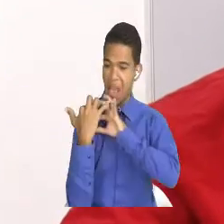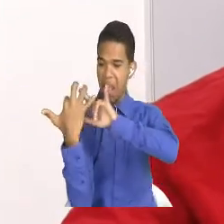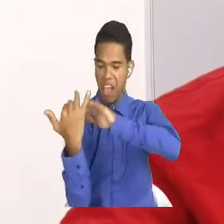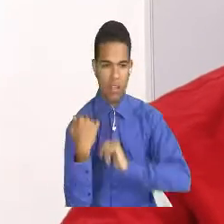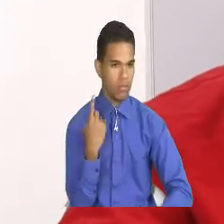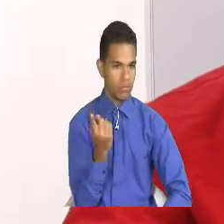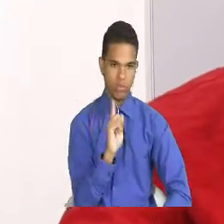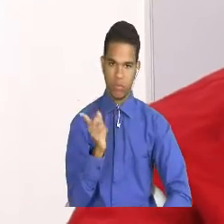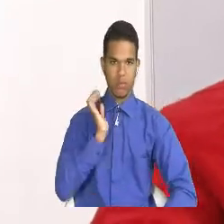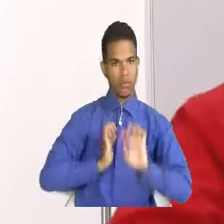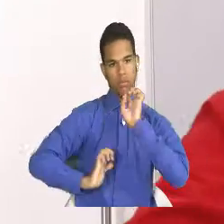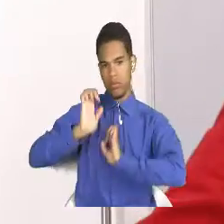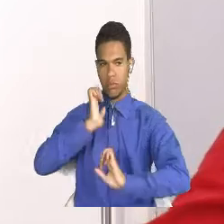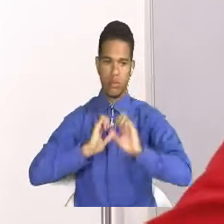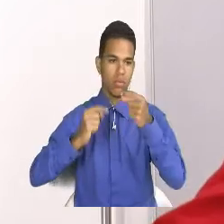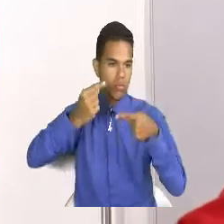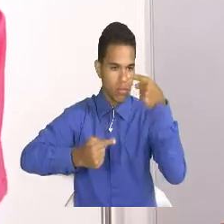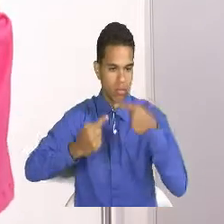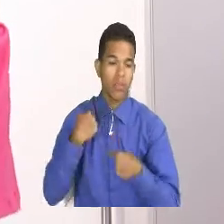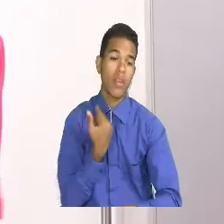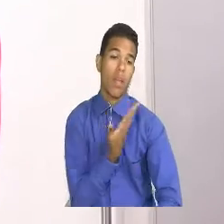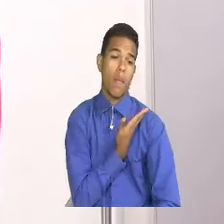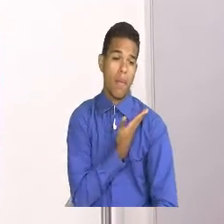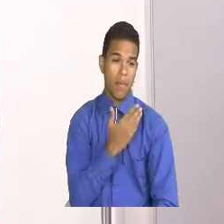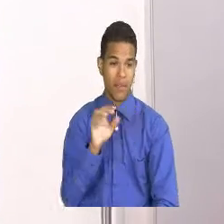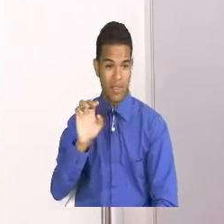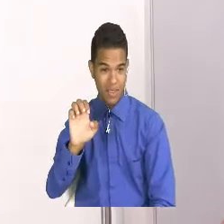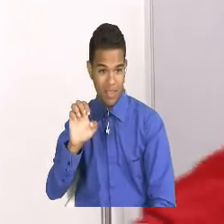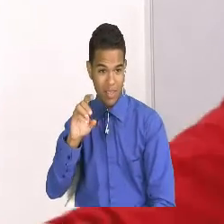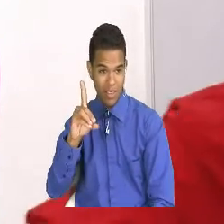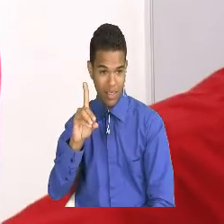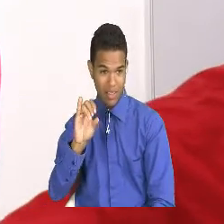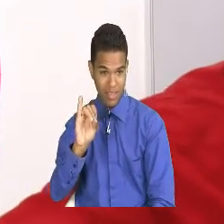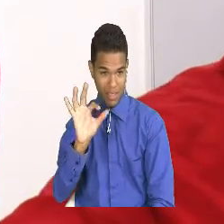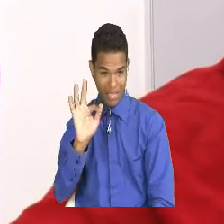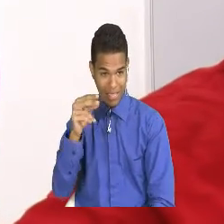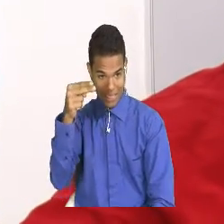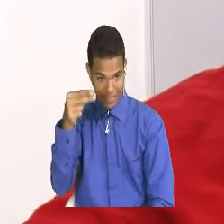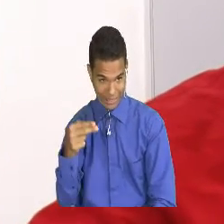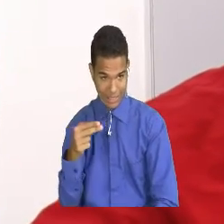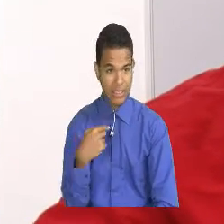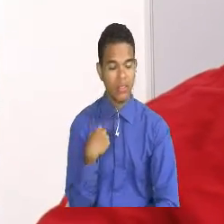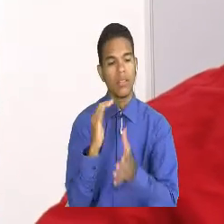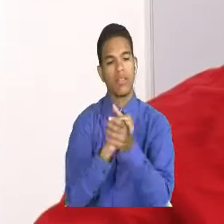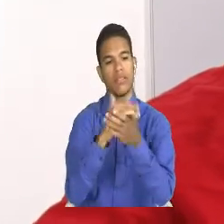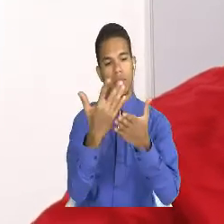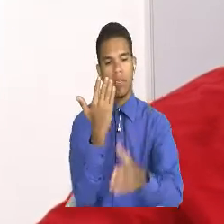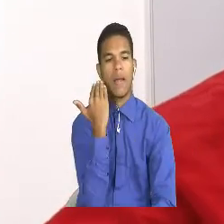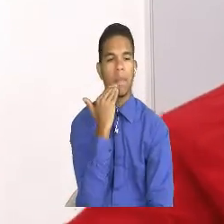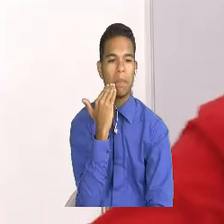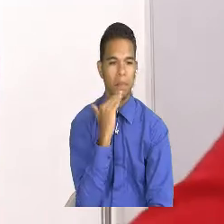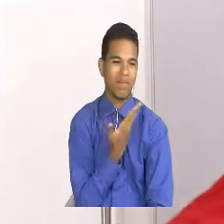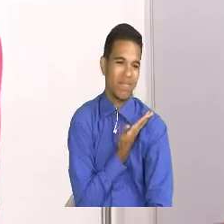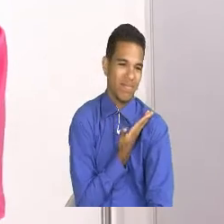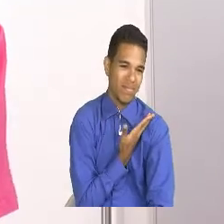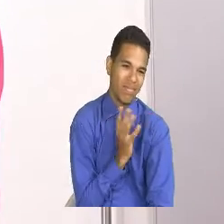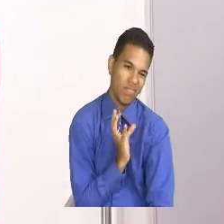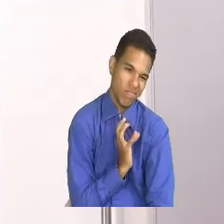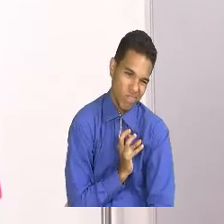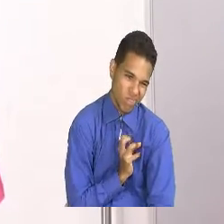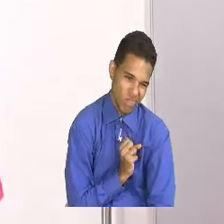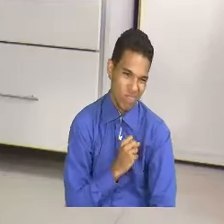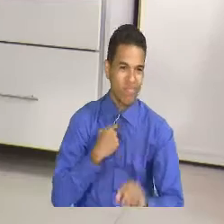Alianza Petrolera. Saludamos también a su mamá, la señora Edith, que por supuesto está pasando por esta triste situación. De verdad, Enlace Televisión y A